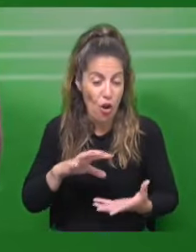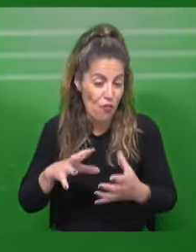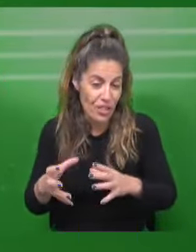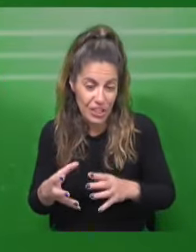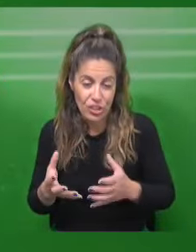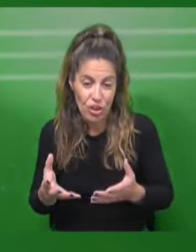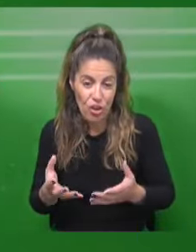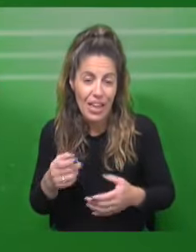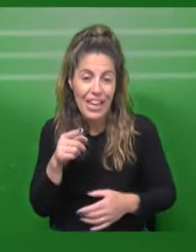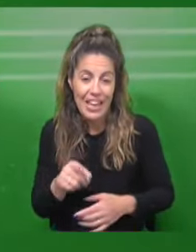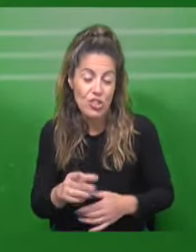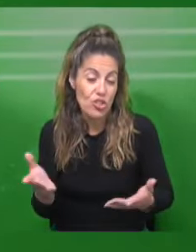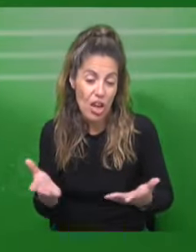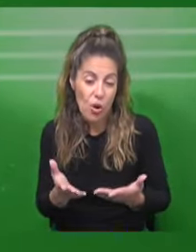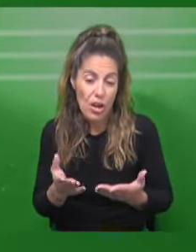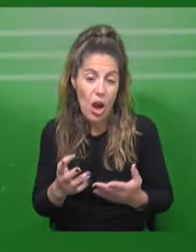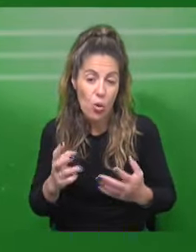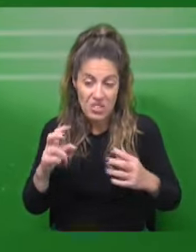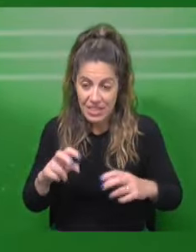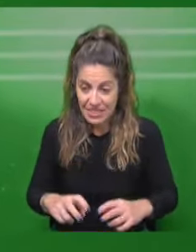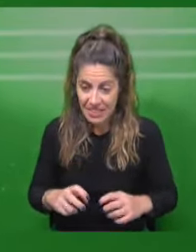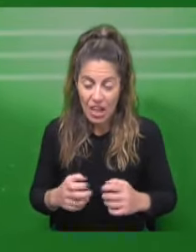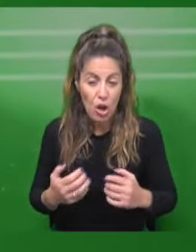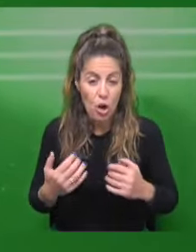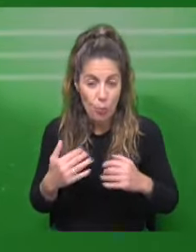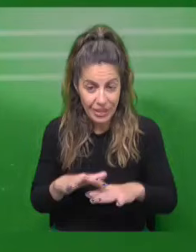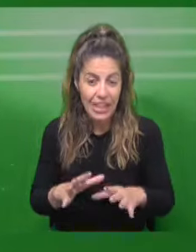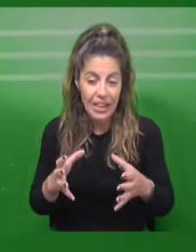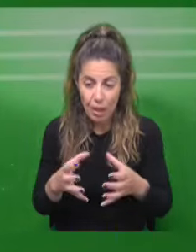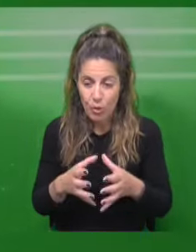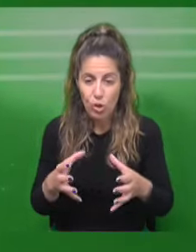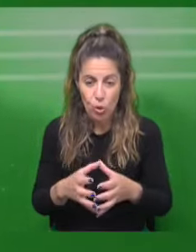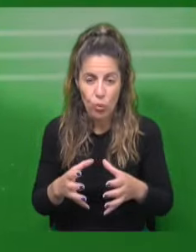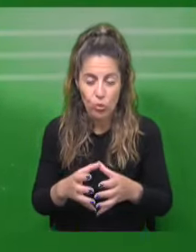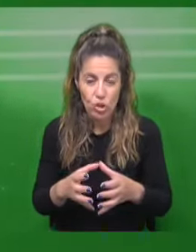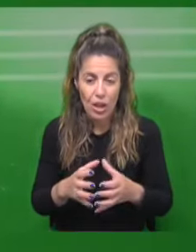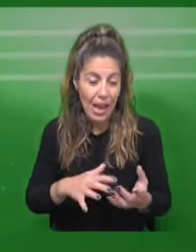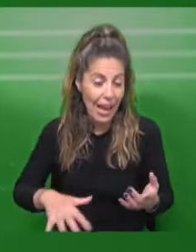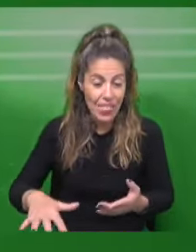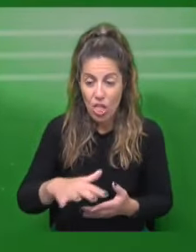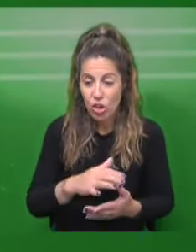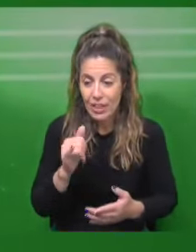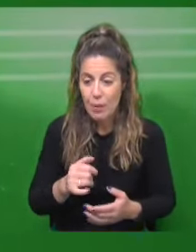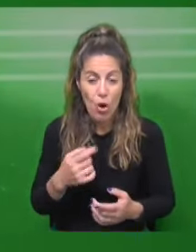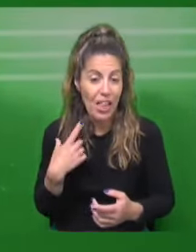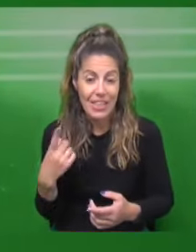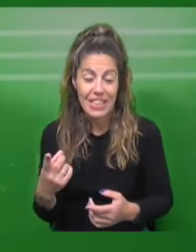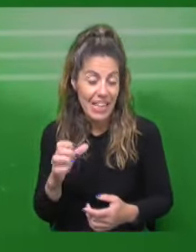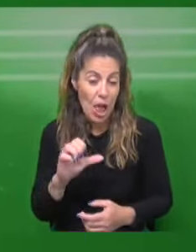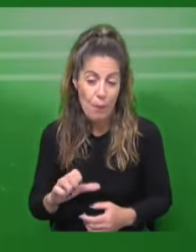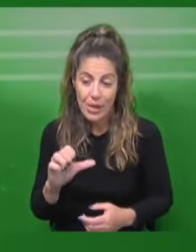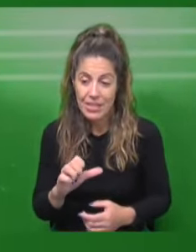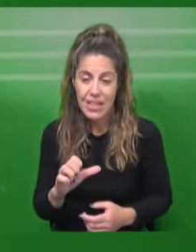este ellos ahora hoy se sientan como parte de otro conjunto que estamos alrededor de una mesa y tenemos que dirigir la